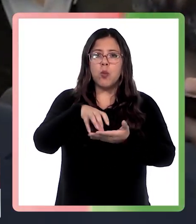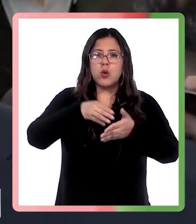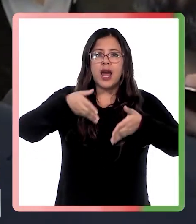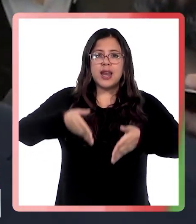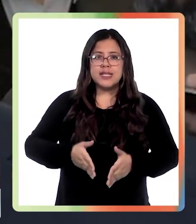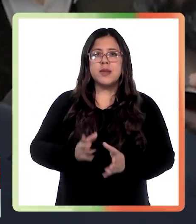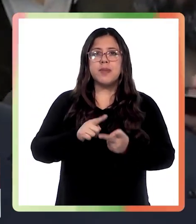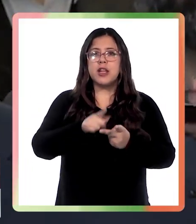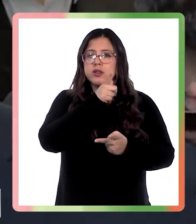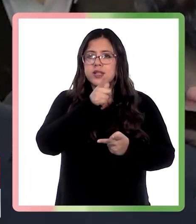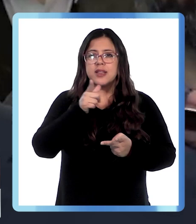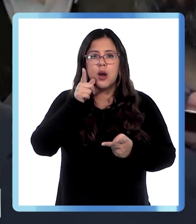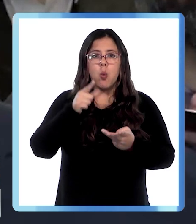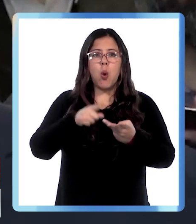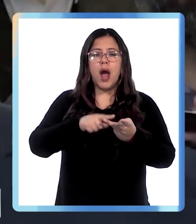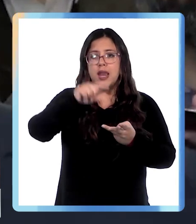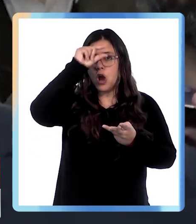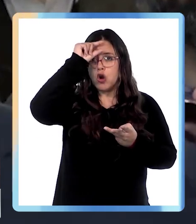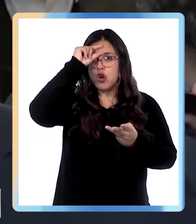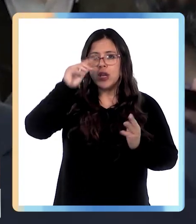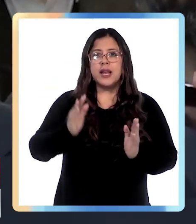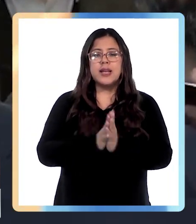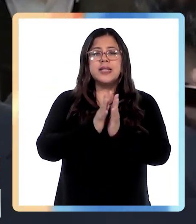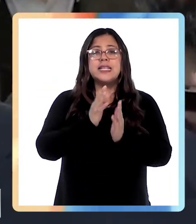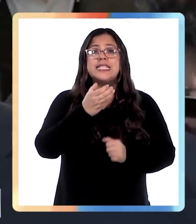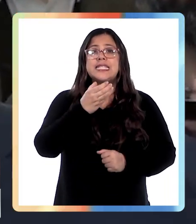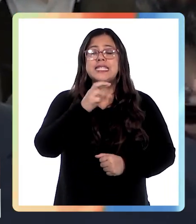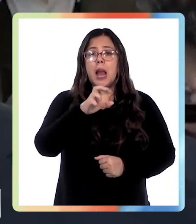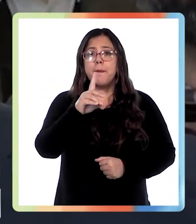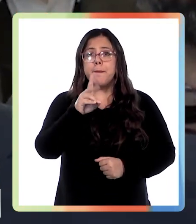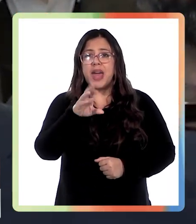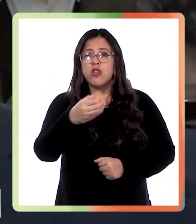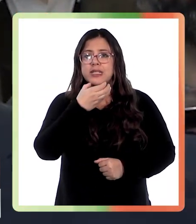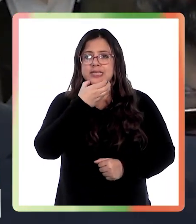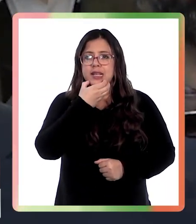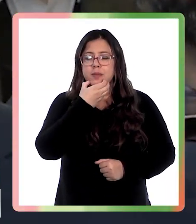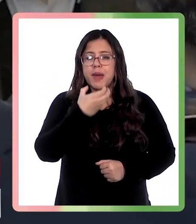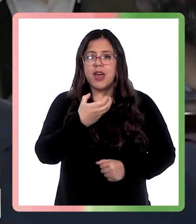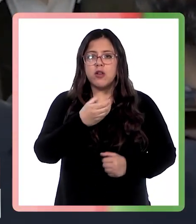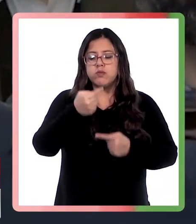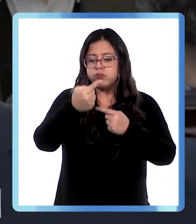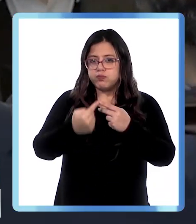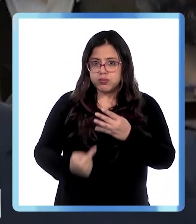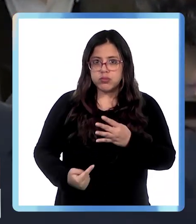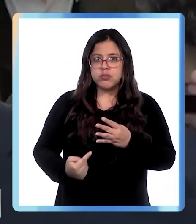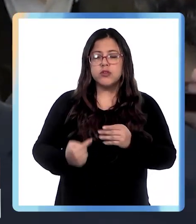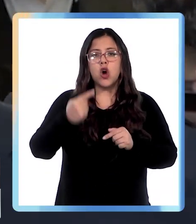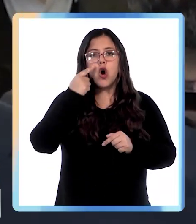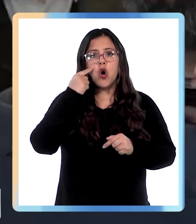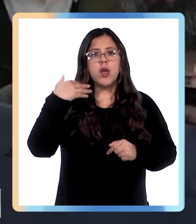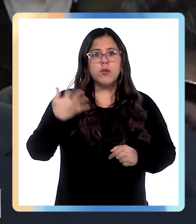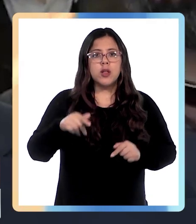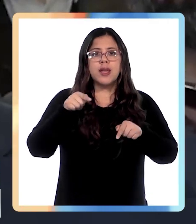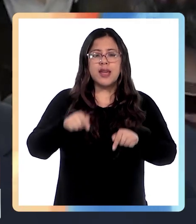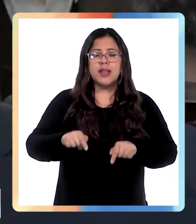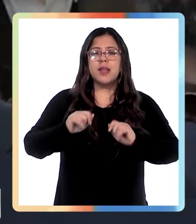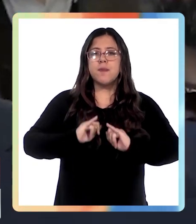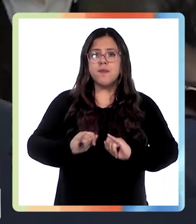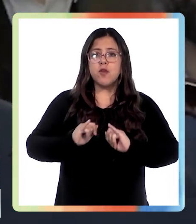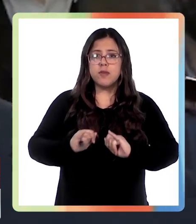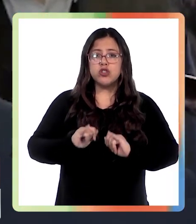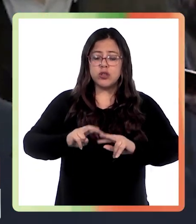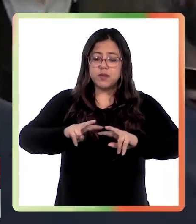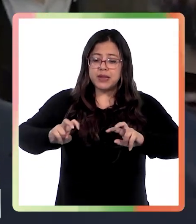comunas de nacimiento Santa Juana Coronel y San Pedro que es por donde travesa estos 105 km de la ruta de la madera También es importante destacar que este tipo de